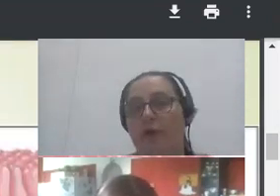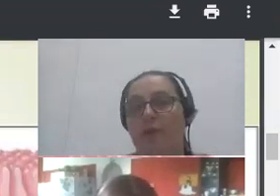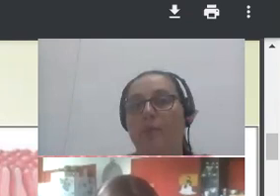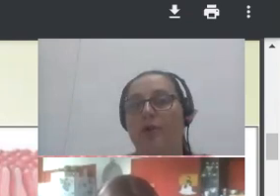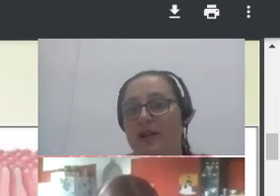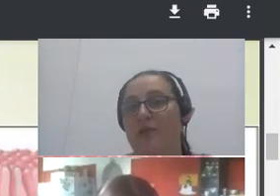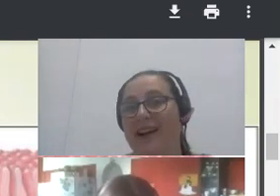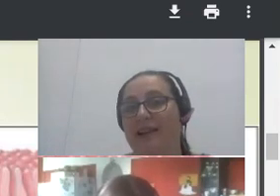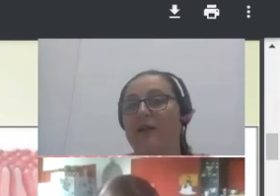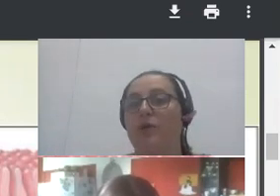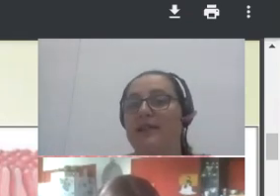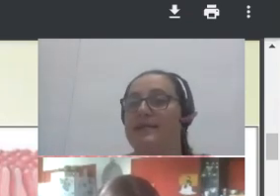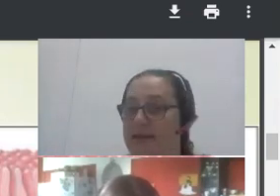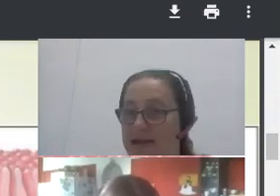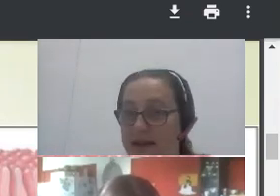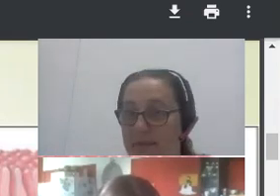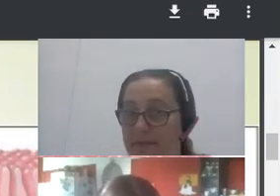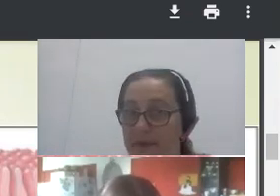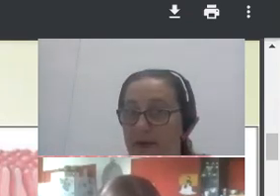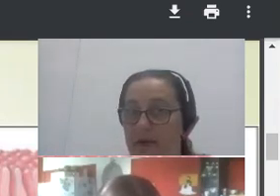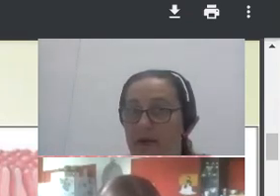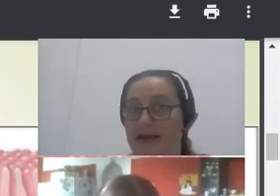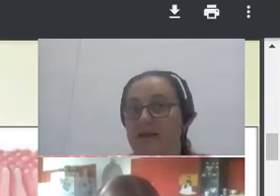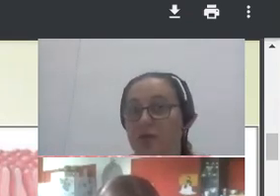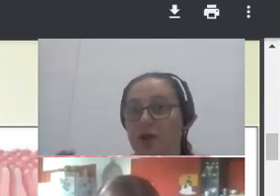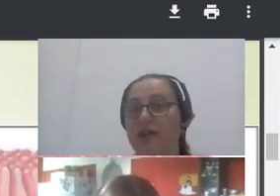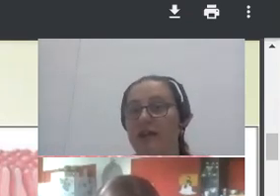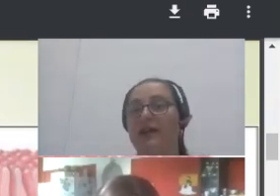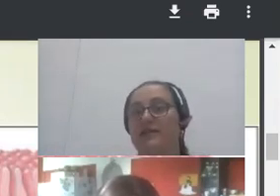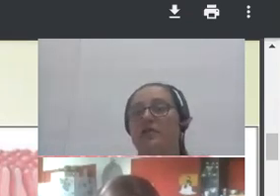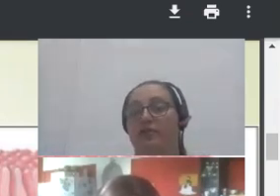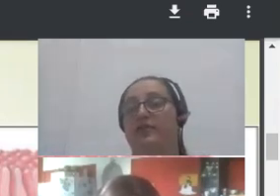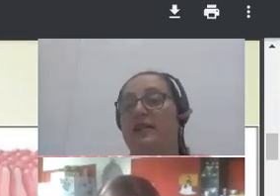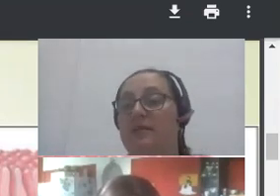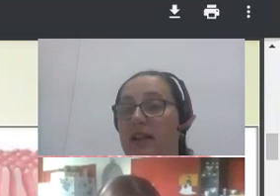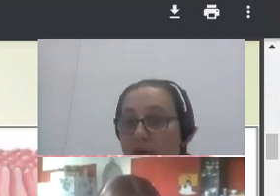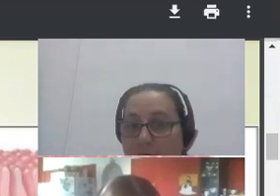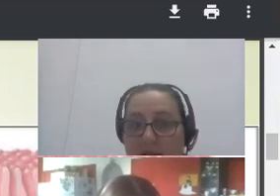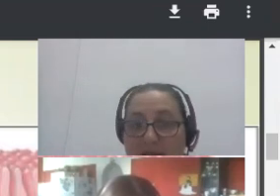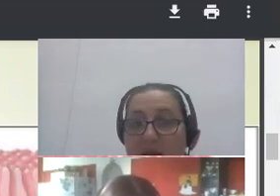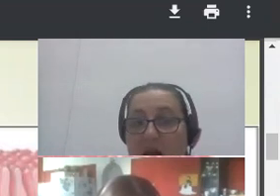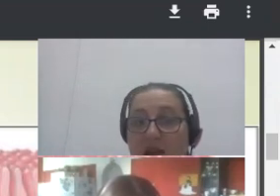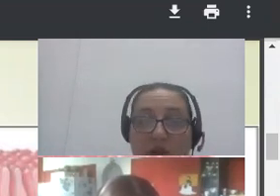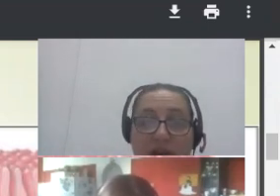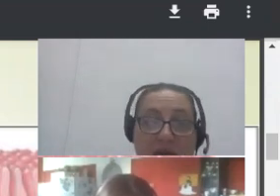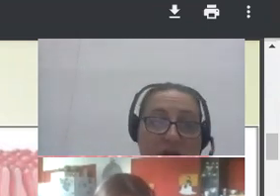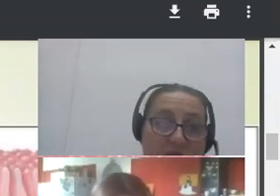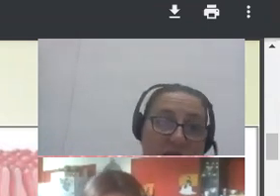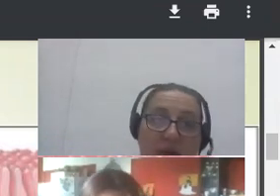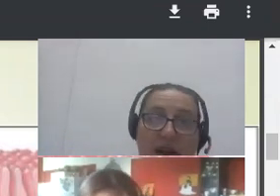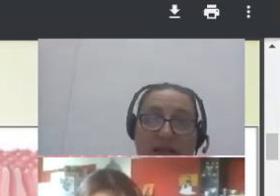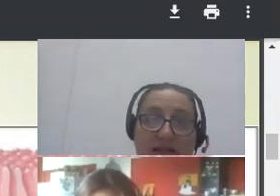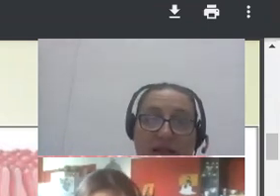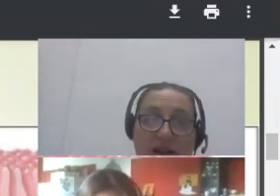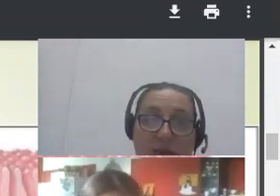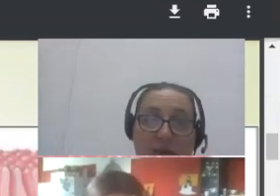están conformados por células que están unidas entre sí. Esas uniones tienen que ser lo suficientemente fuertes. Y otras uniones